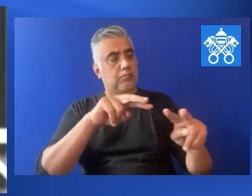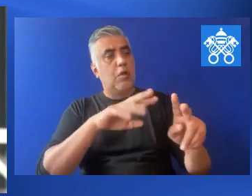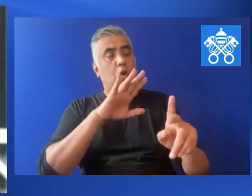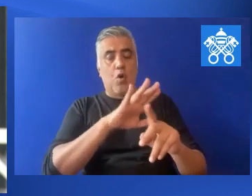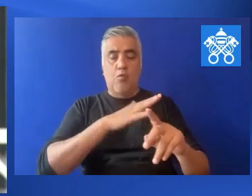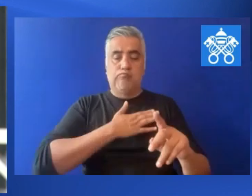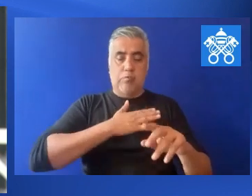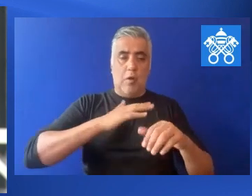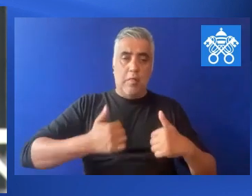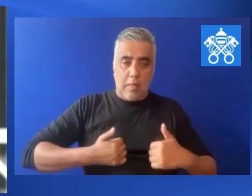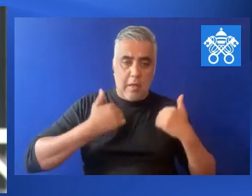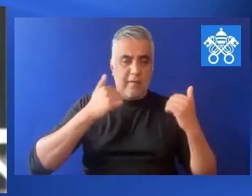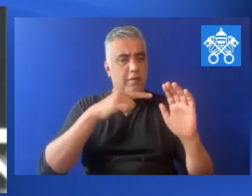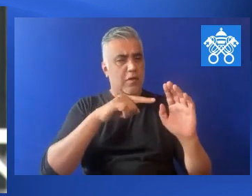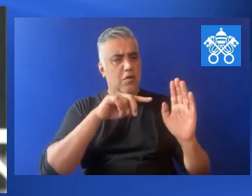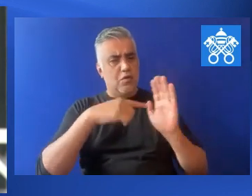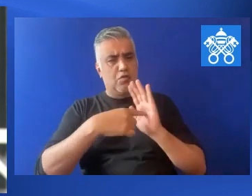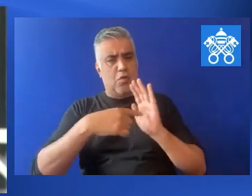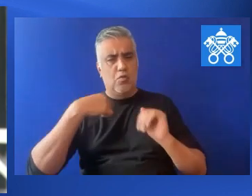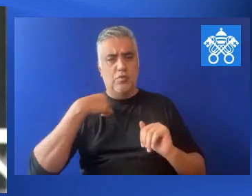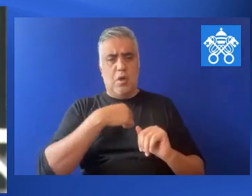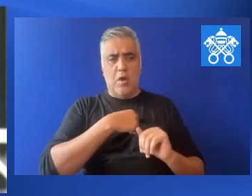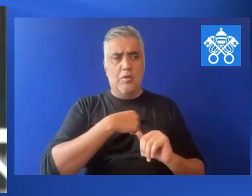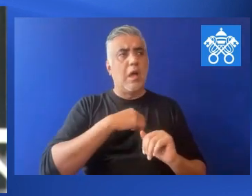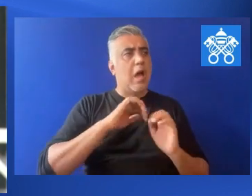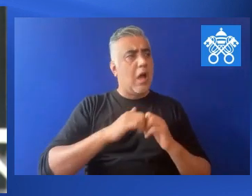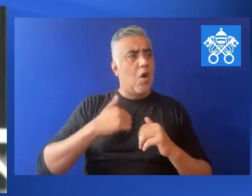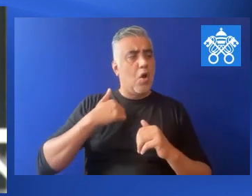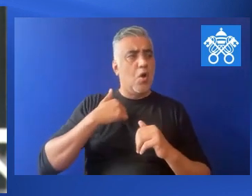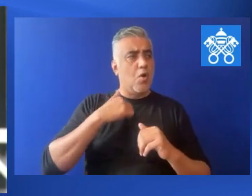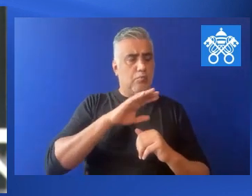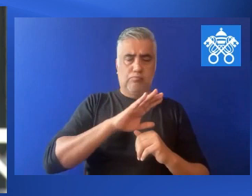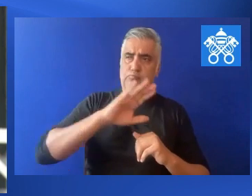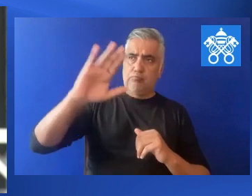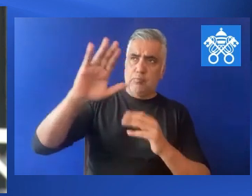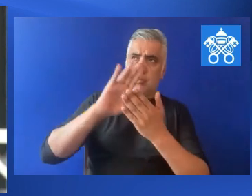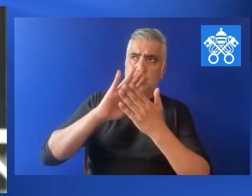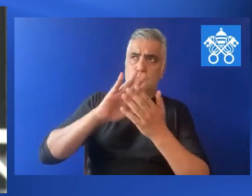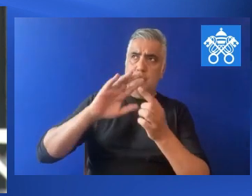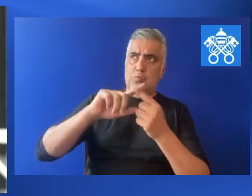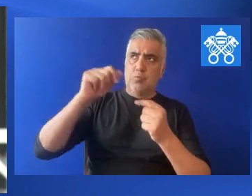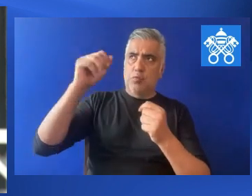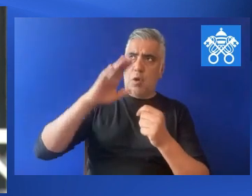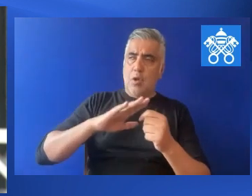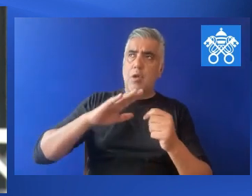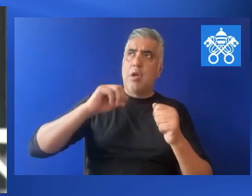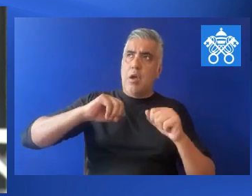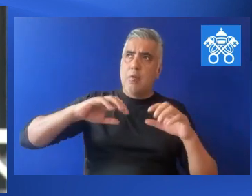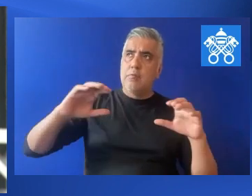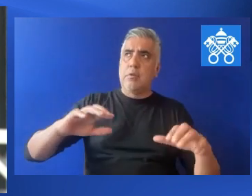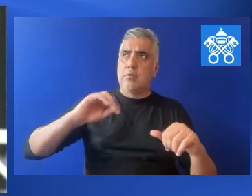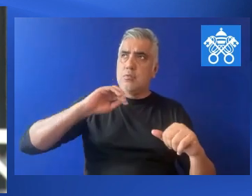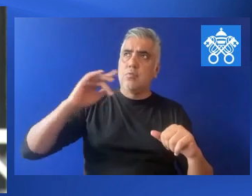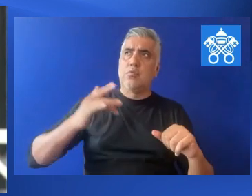problemas y diversas dificultades, pero su testimonio de vida nos enseña a confiar en la providencia